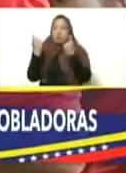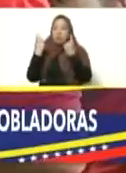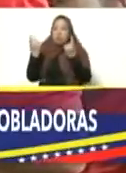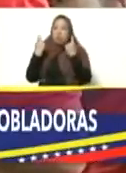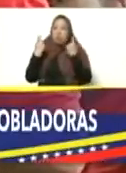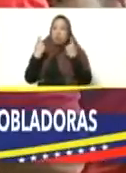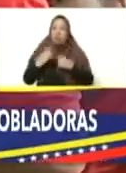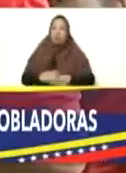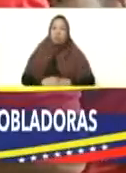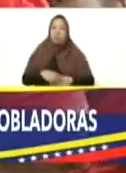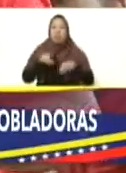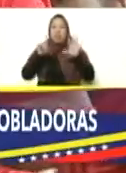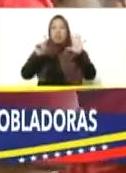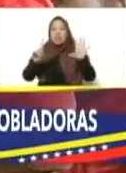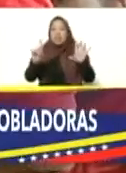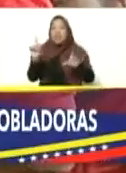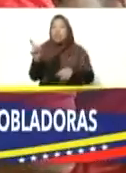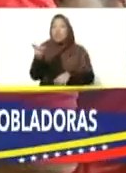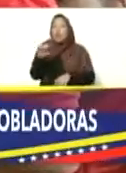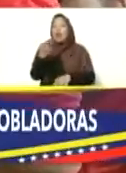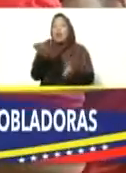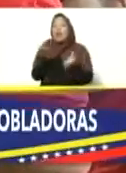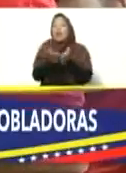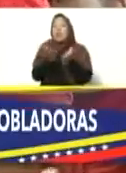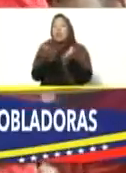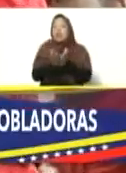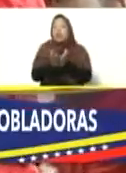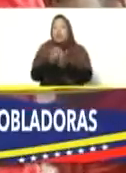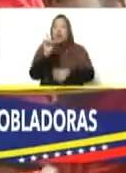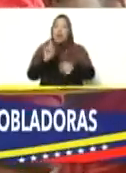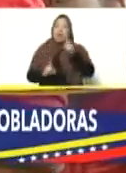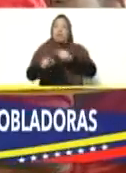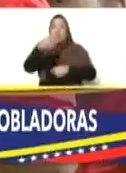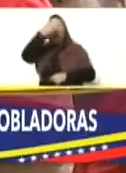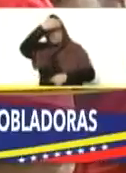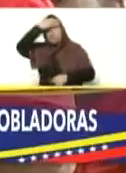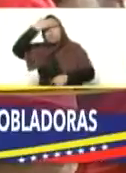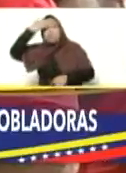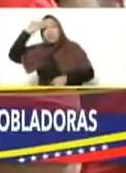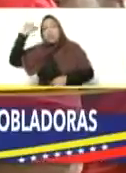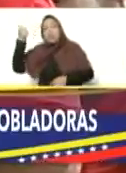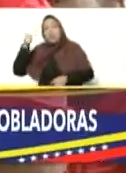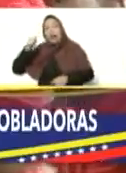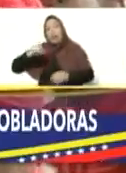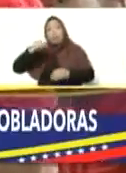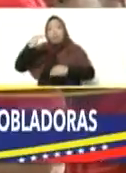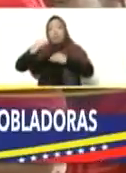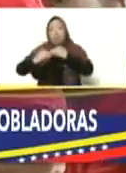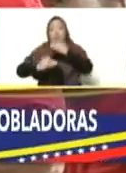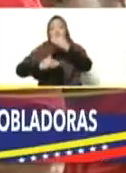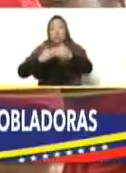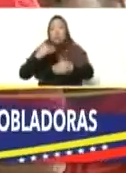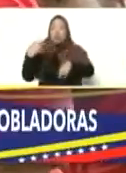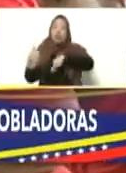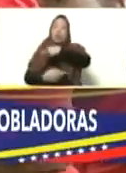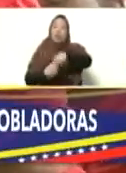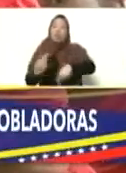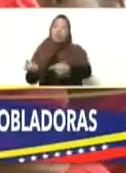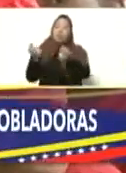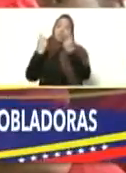tú estás sexto grado pero a uno se le van olvidando las cosas y yo me formé en esta revolución